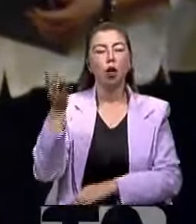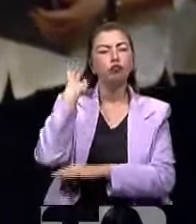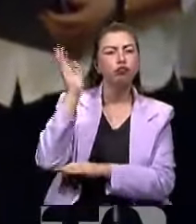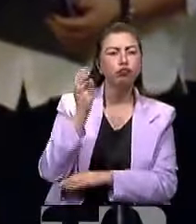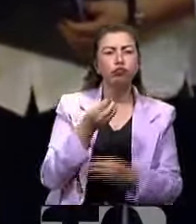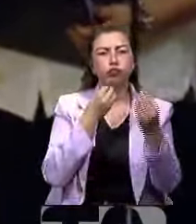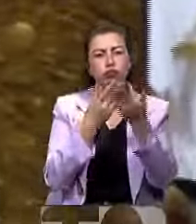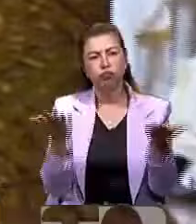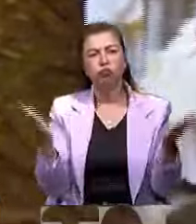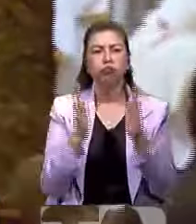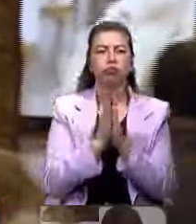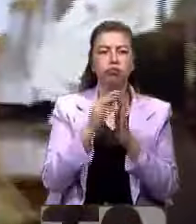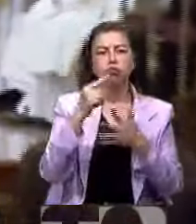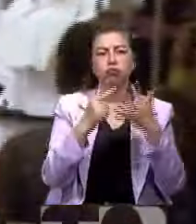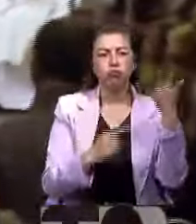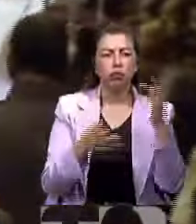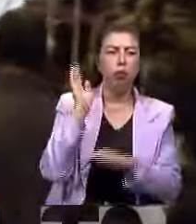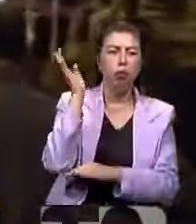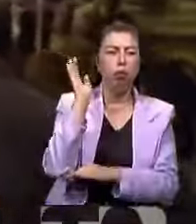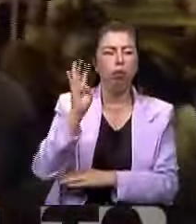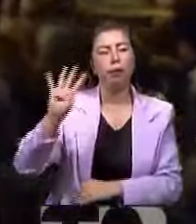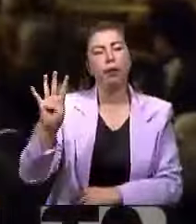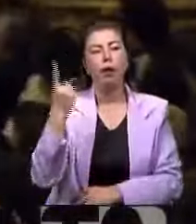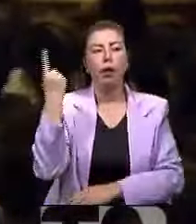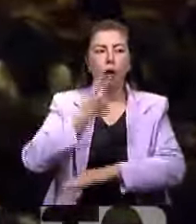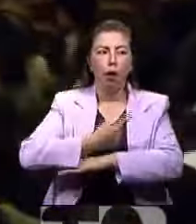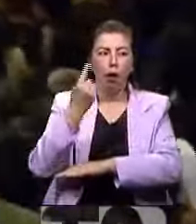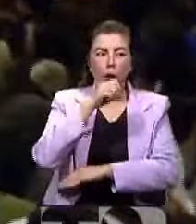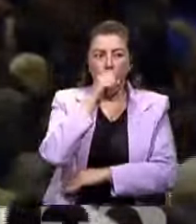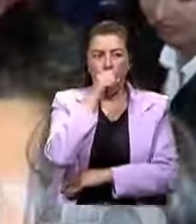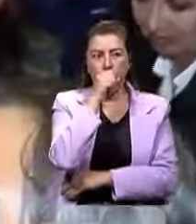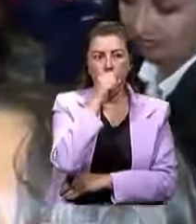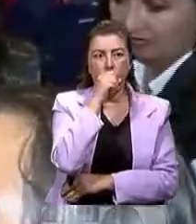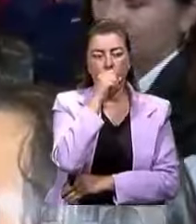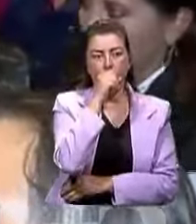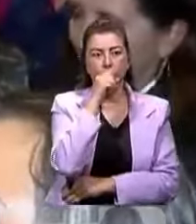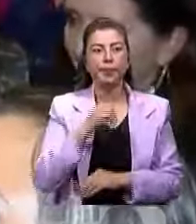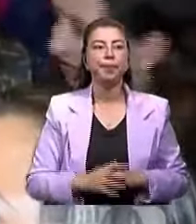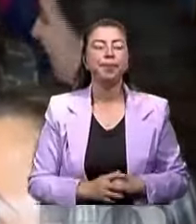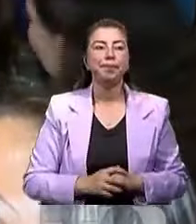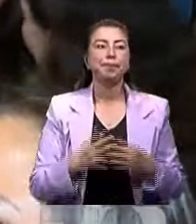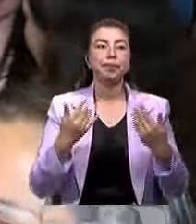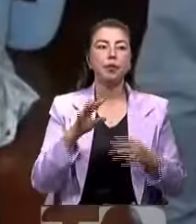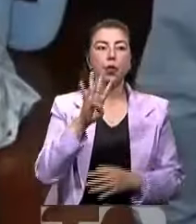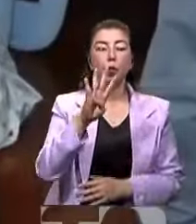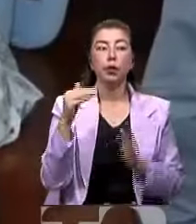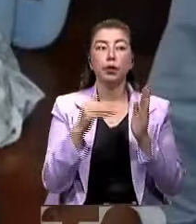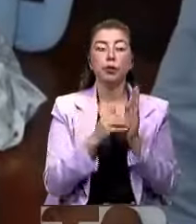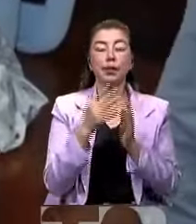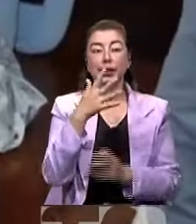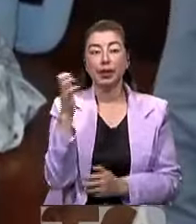de Quito este jueves para cerrar el 4º día del Congreso Eucarístico Internacional. Más de 4.500 personas,